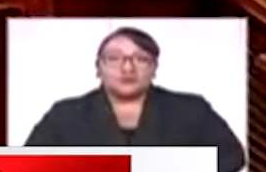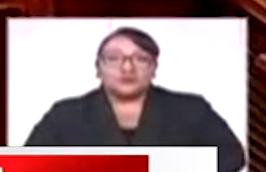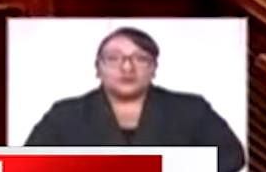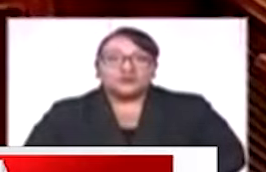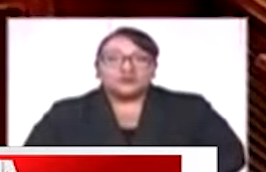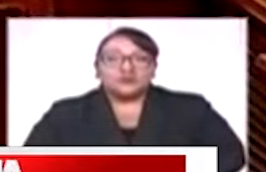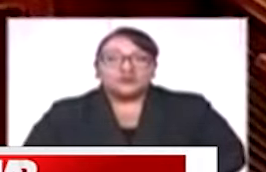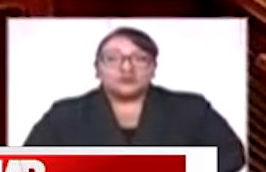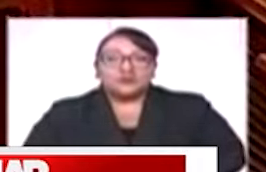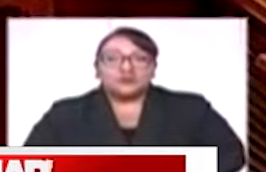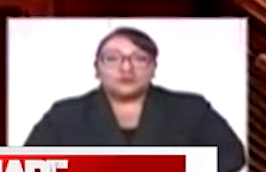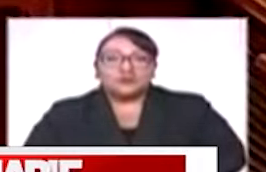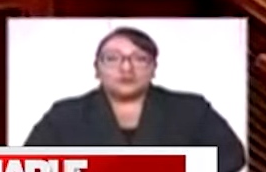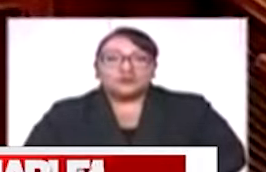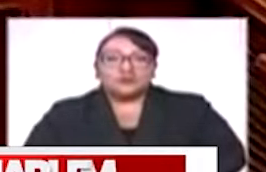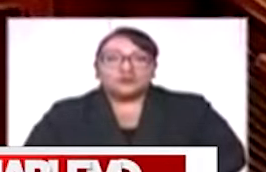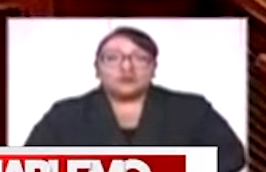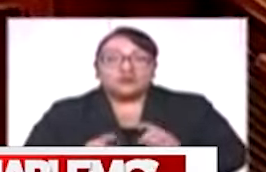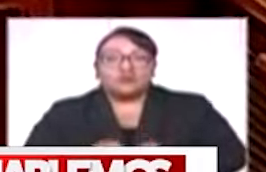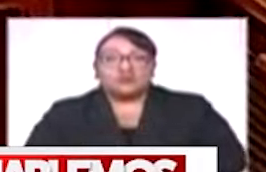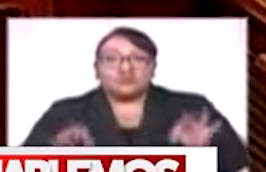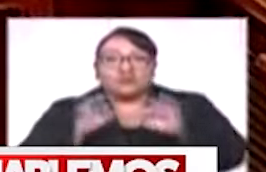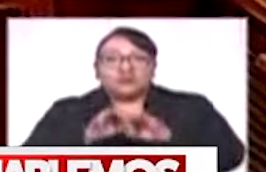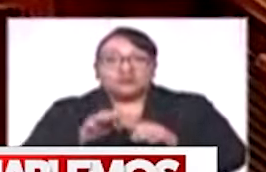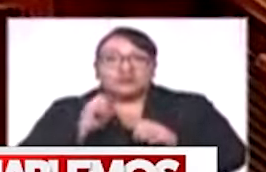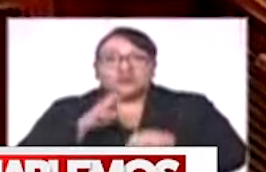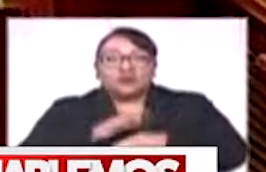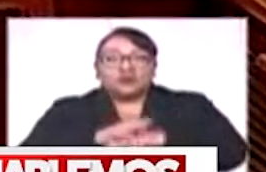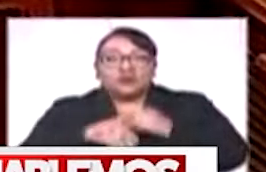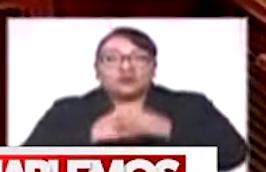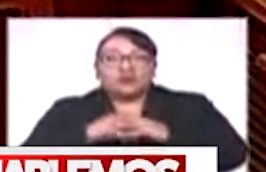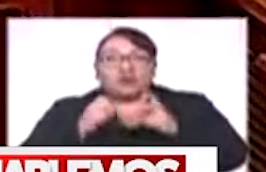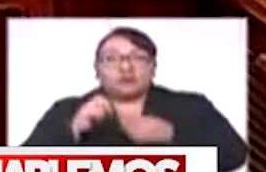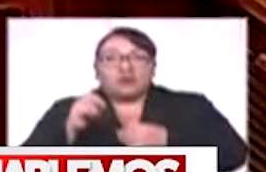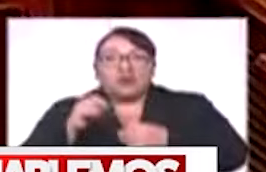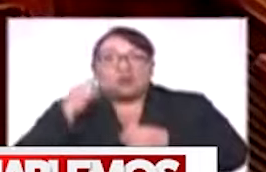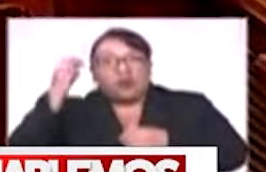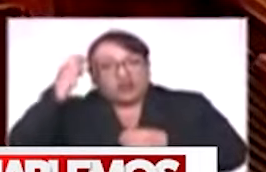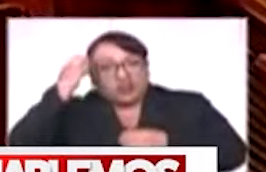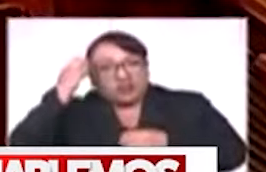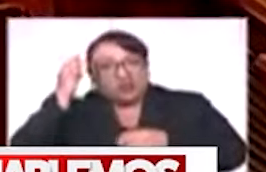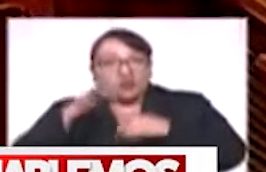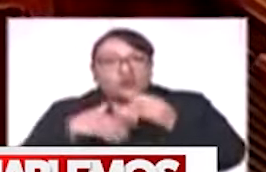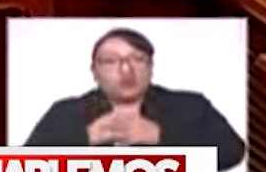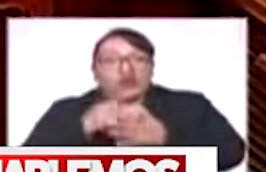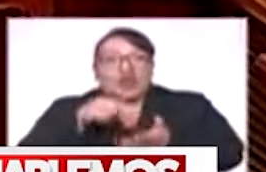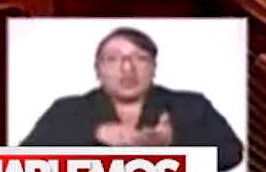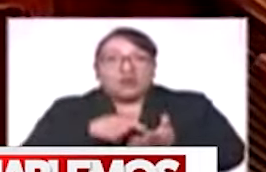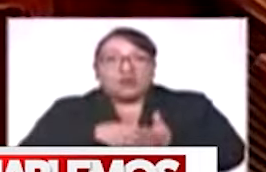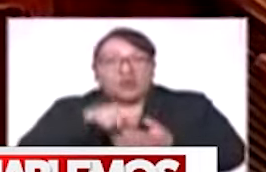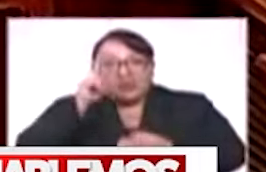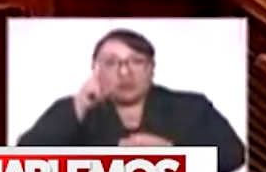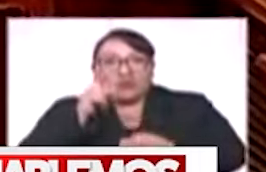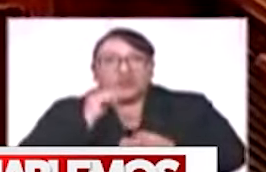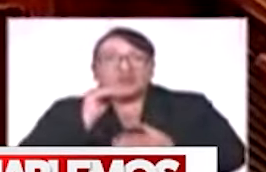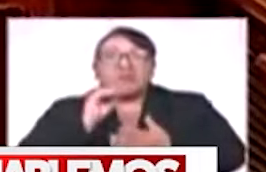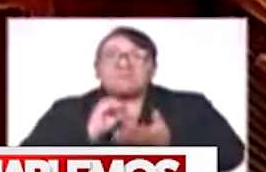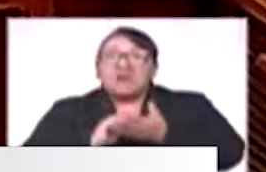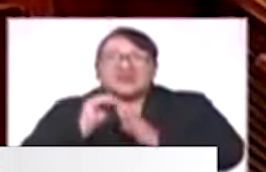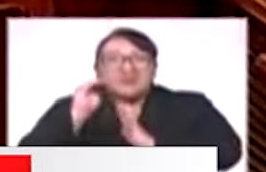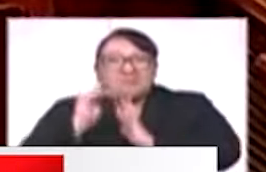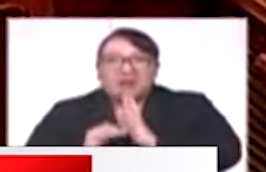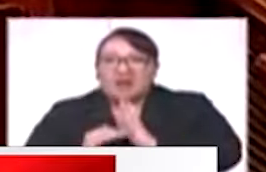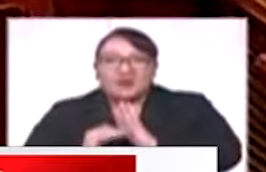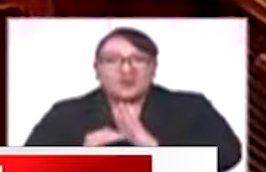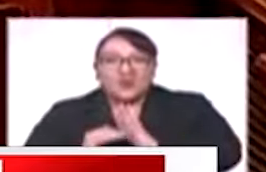Es importante resaltar que pese al entorno macroeconómico y político, la deuda del Perú es la más baja de la